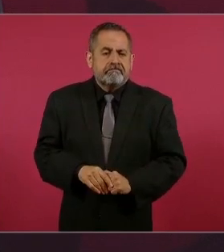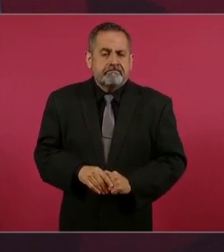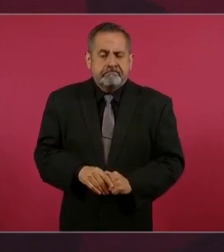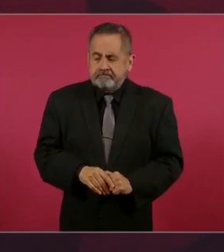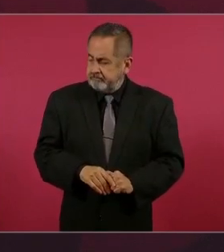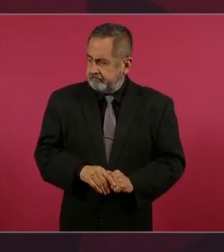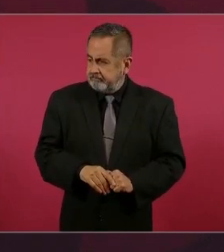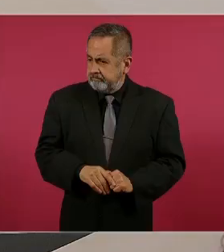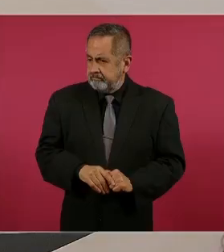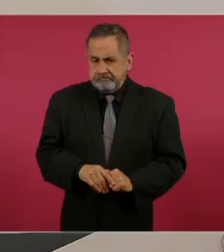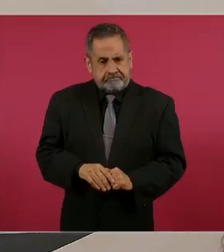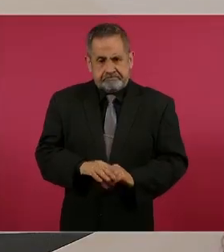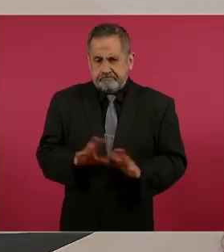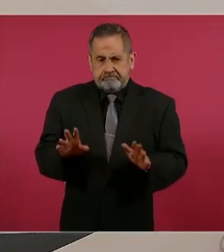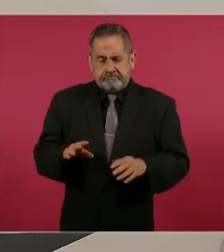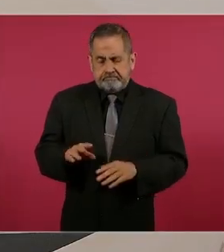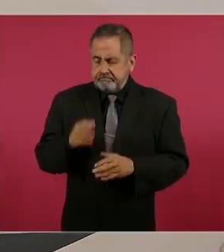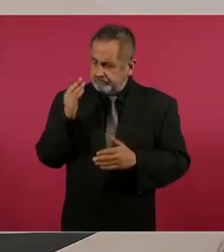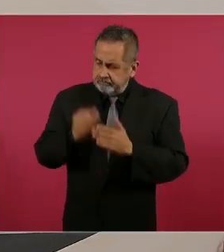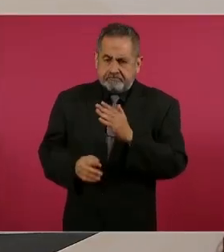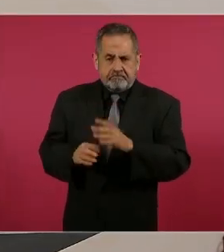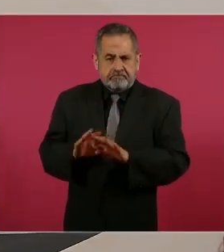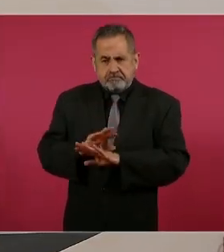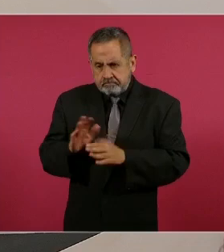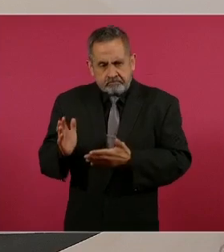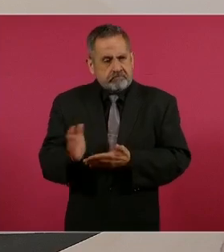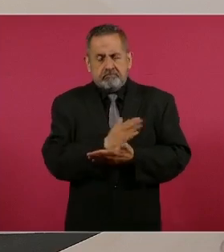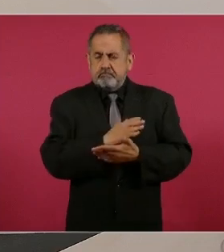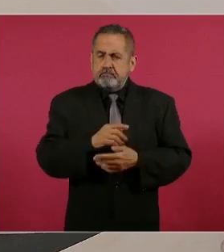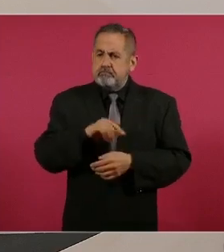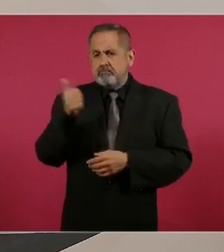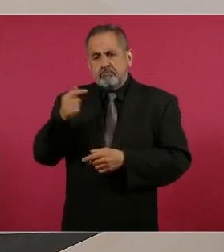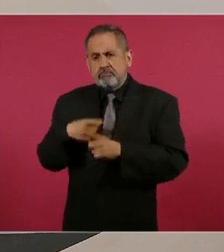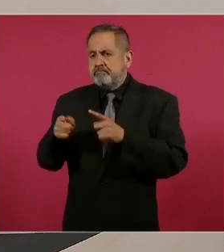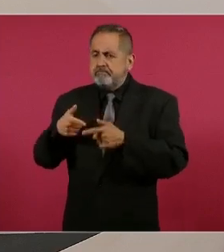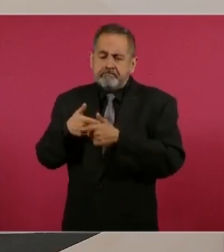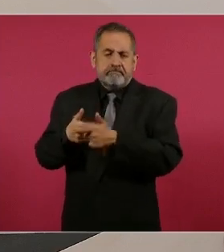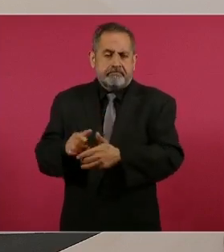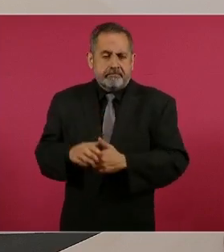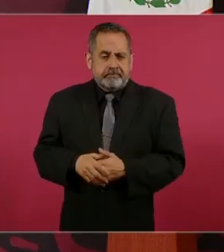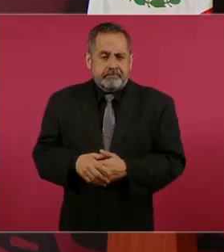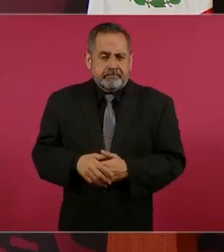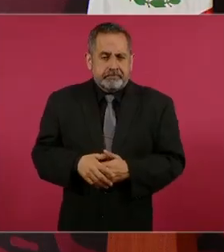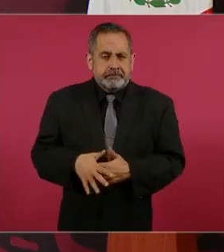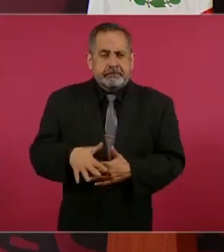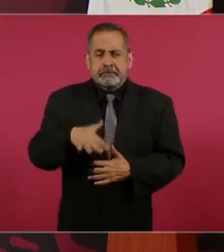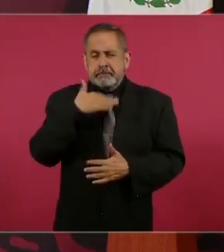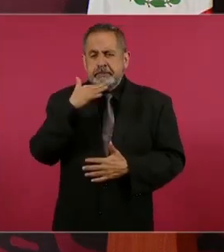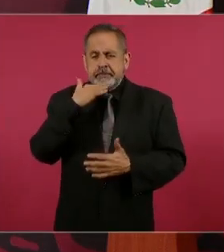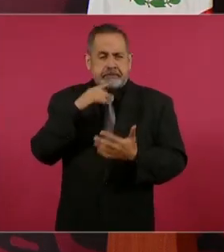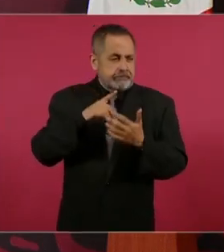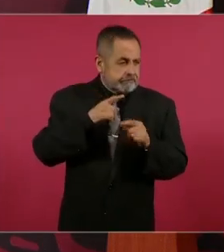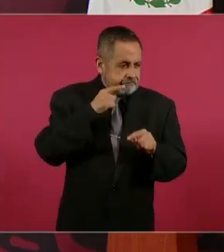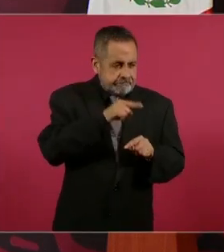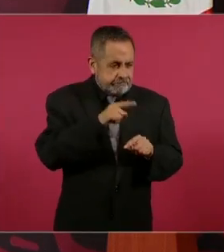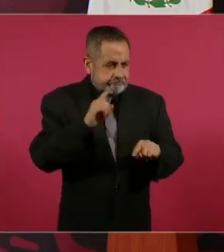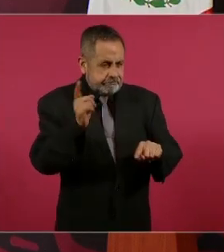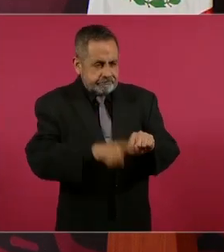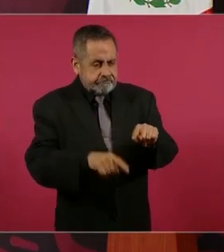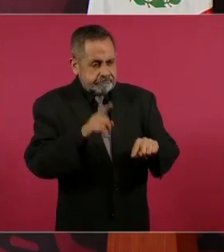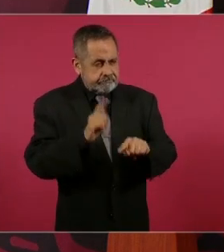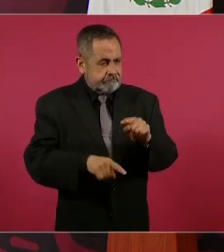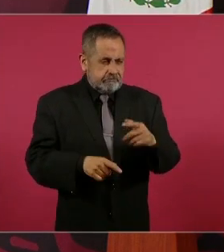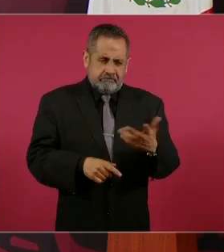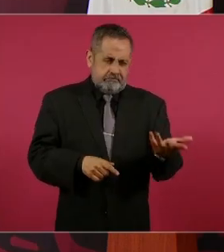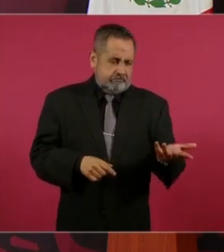terminó y hay que continuar, porque la corrupción no solo hay que combatirla por razones